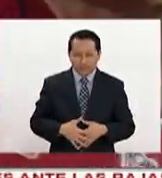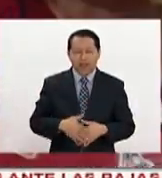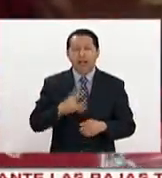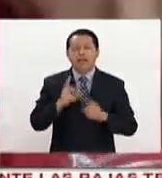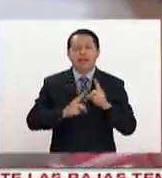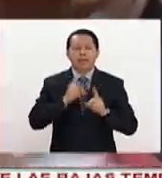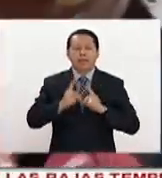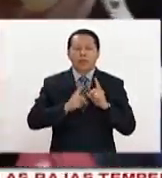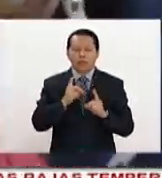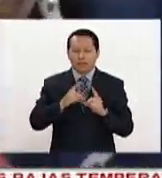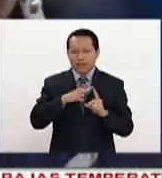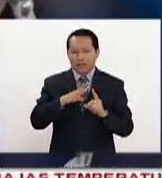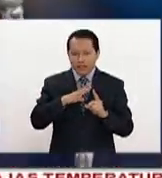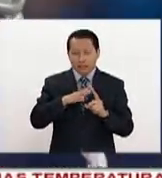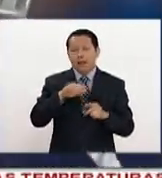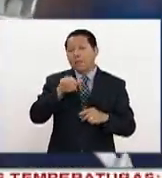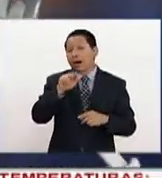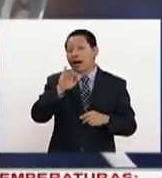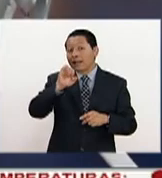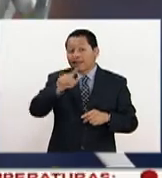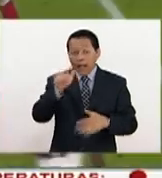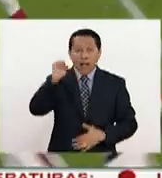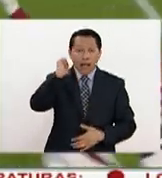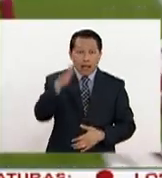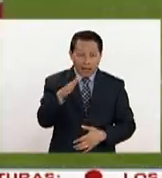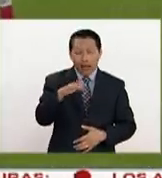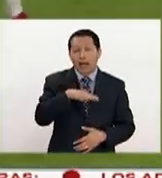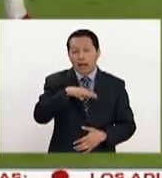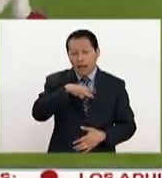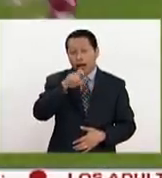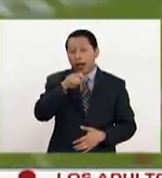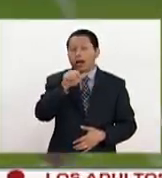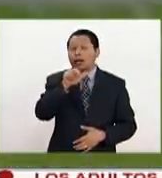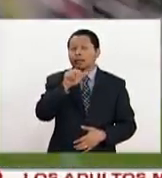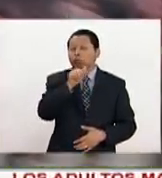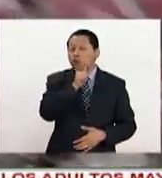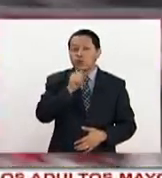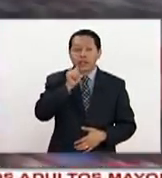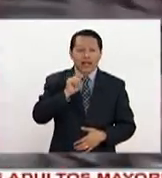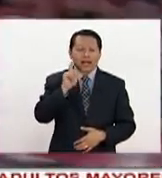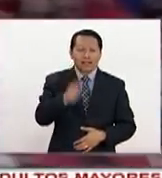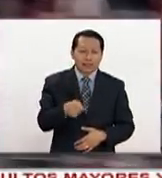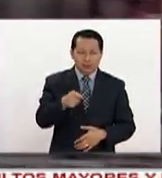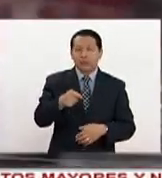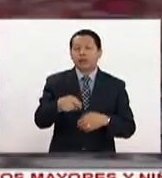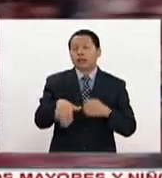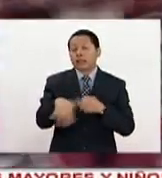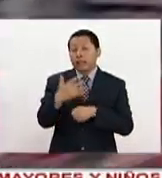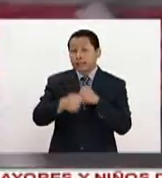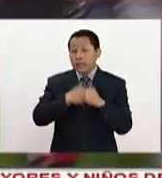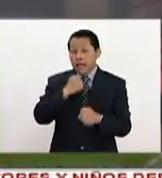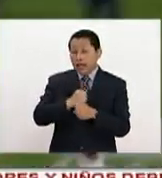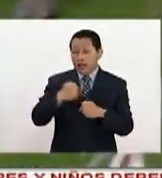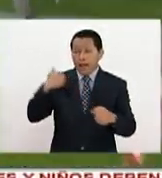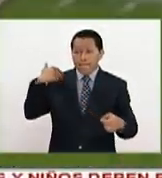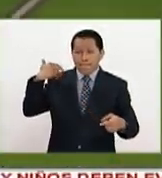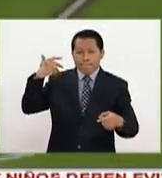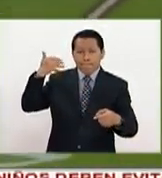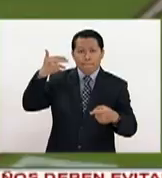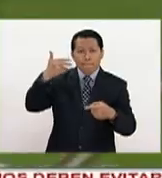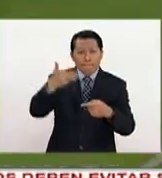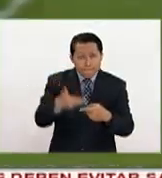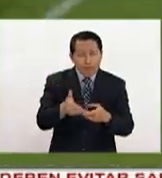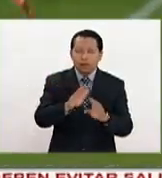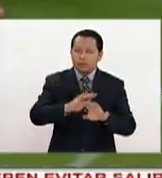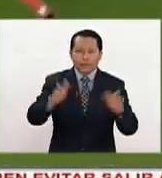en los deportes, el mariscal de campo de los Cardenales de Arizona, Carson Palmer, anunció que tras 15 años como jugador profesional se